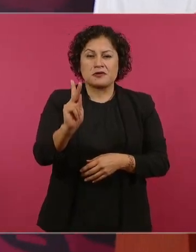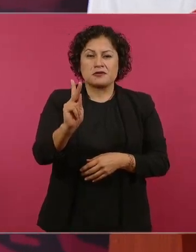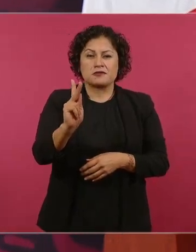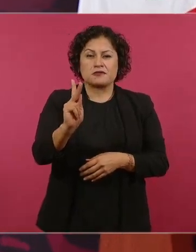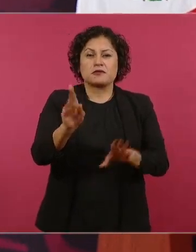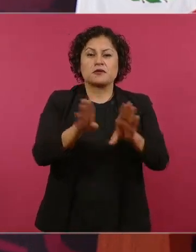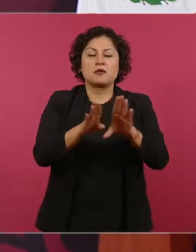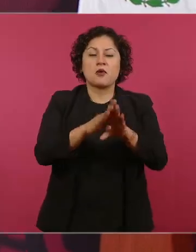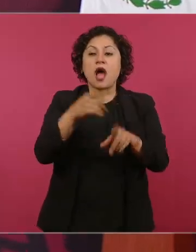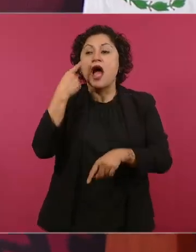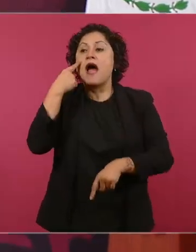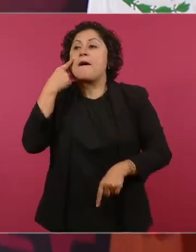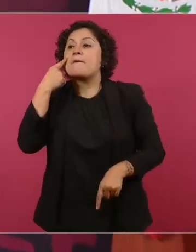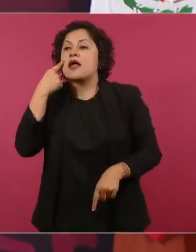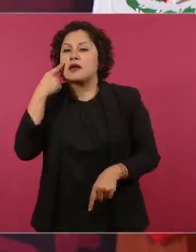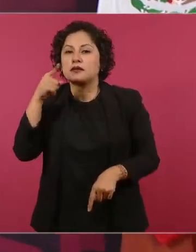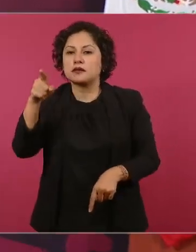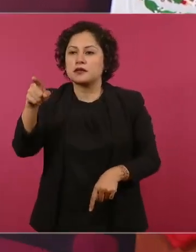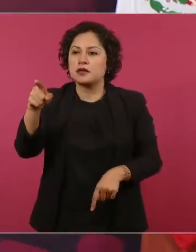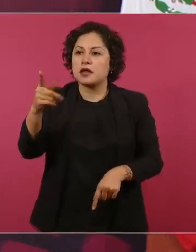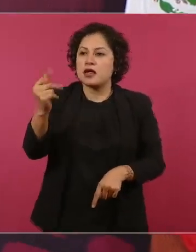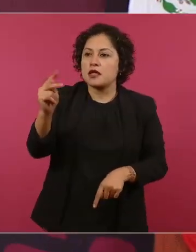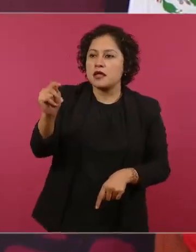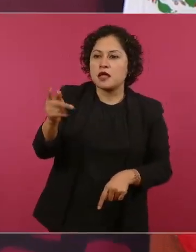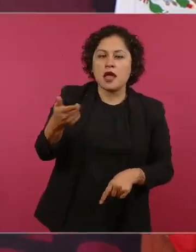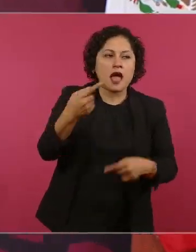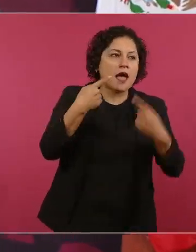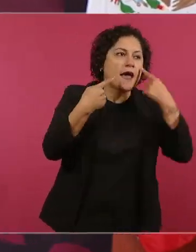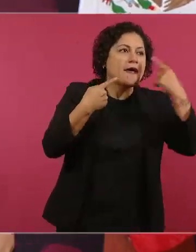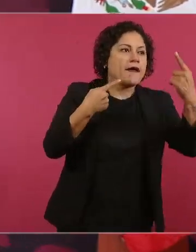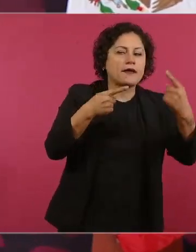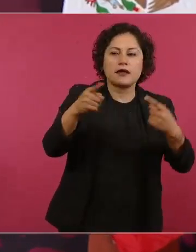viendo a ver qué va a decir Ciro, ni lo veo, o sea,